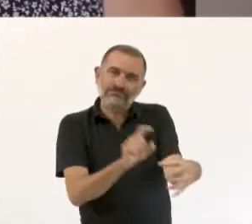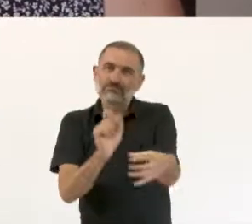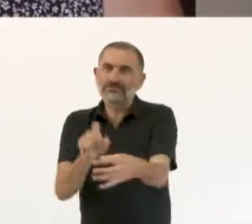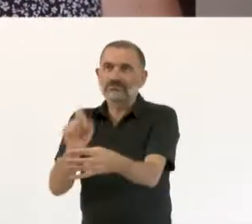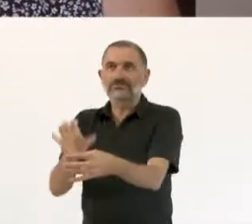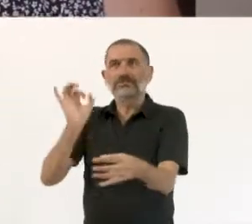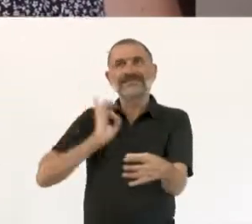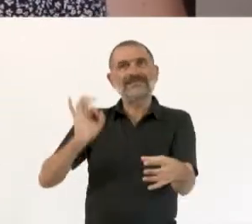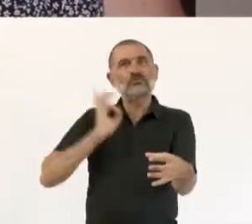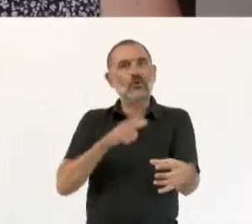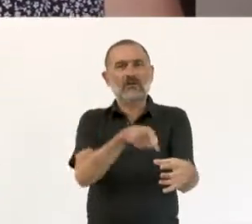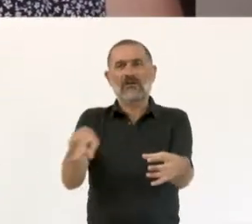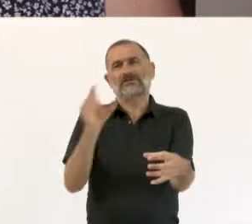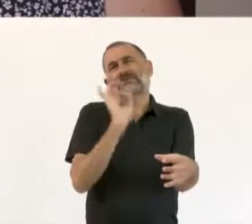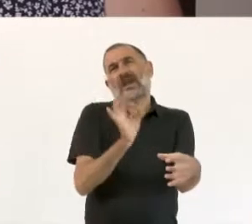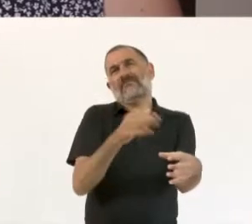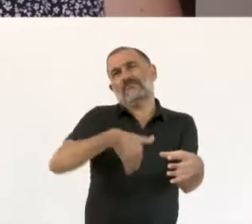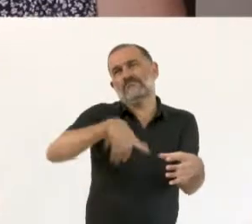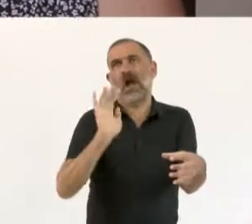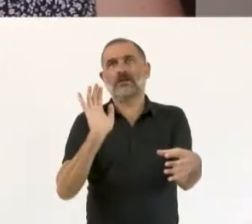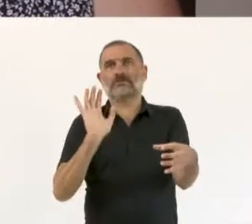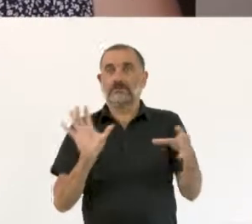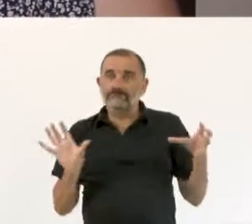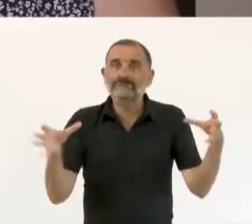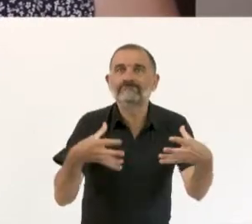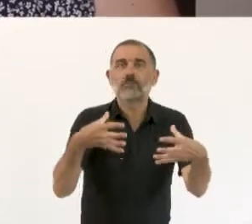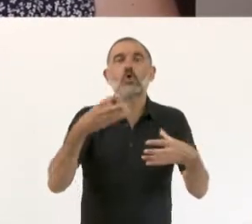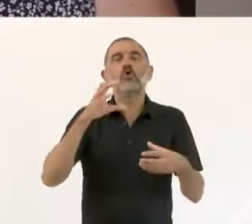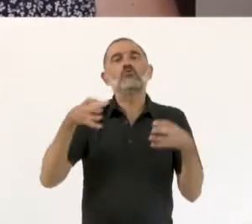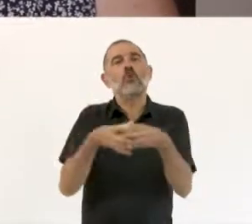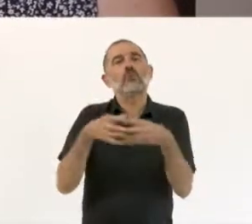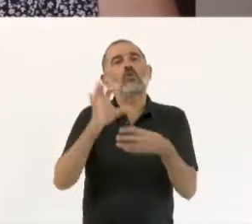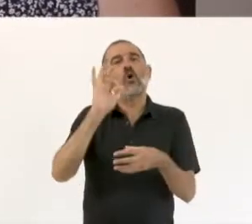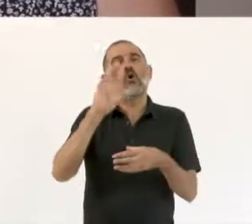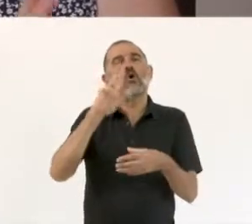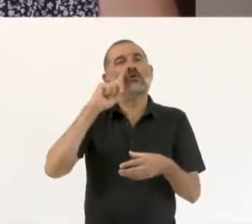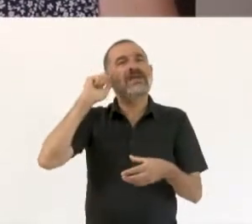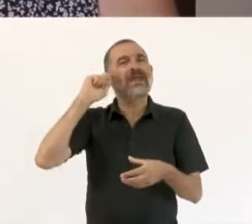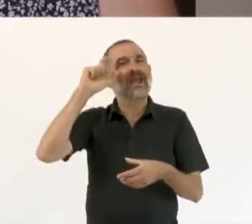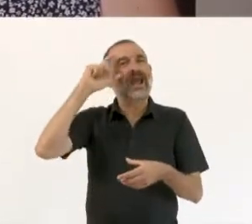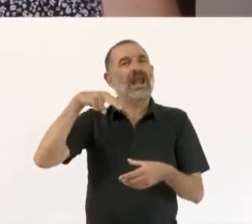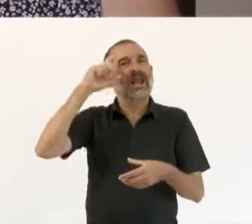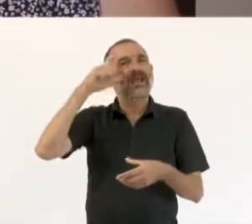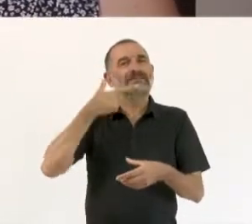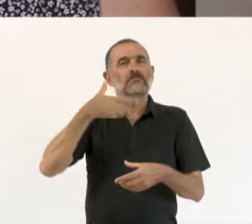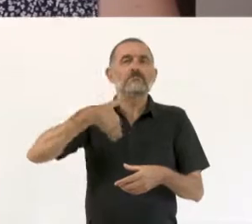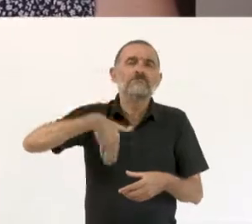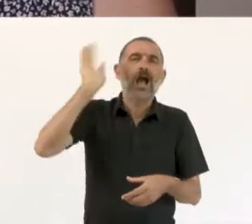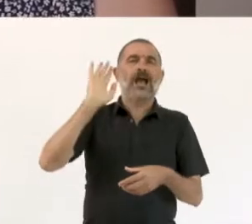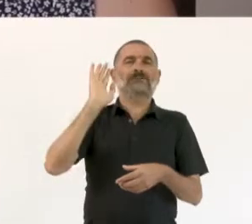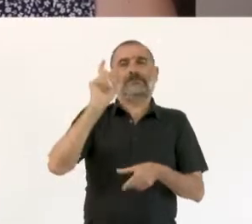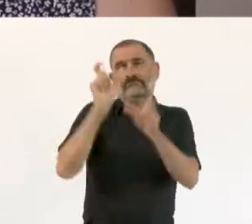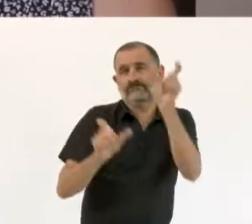o conocimientos, y también de las comunidades originarias, que hay muchas en la provincia de Córdoba, más de 20, y